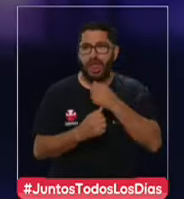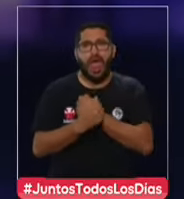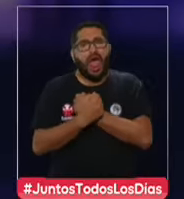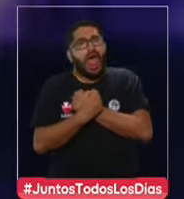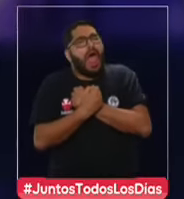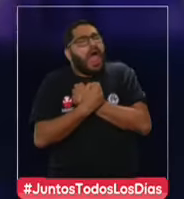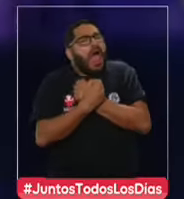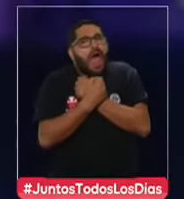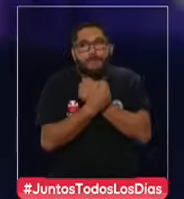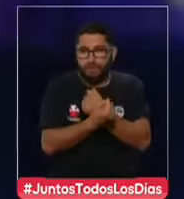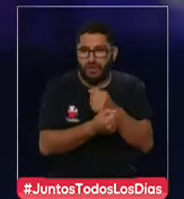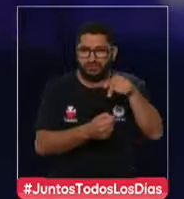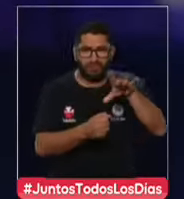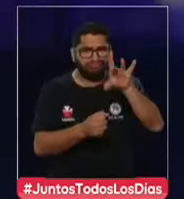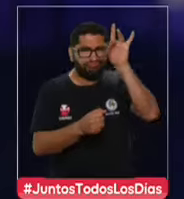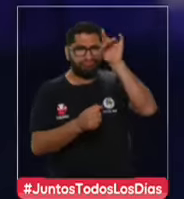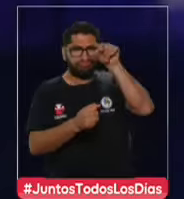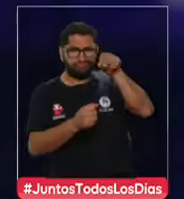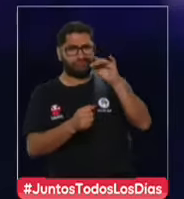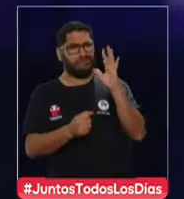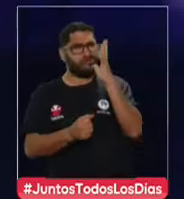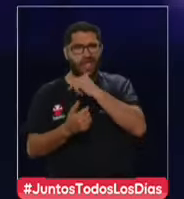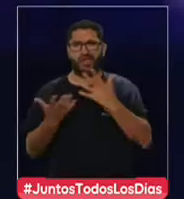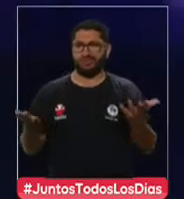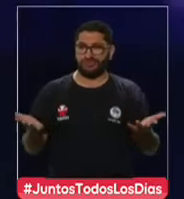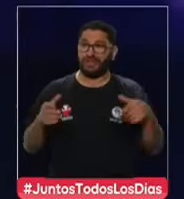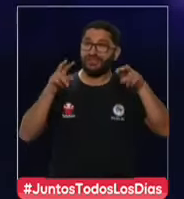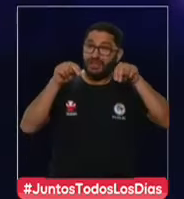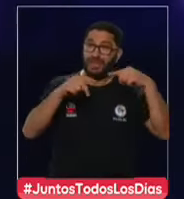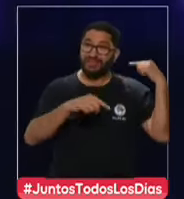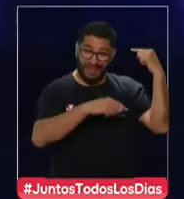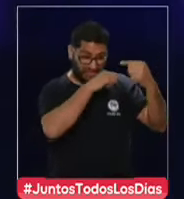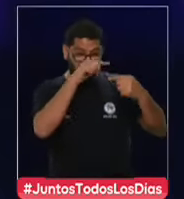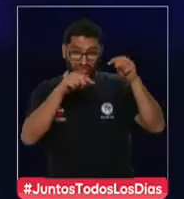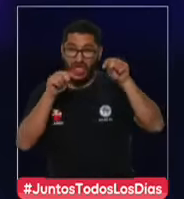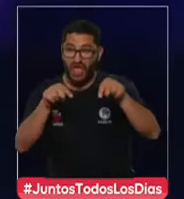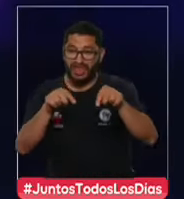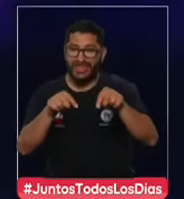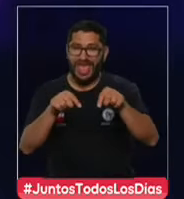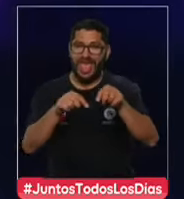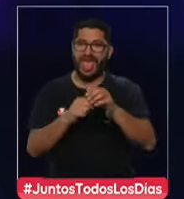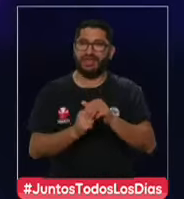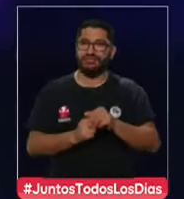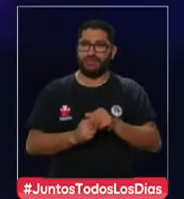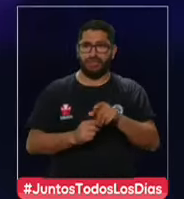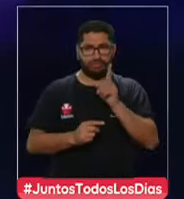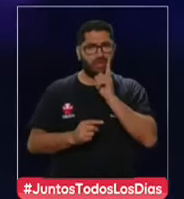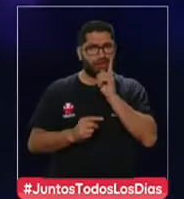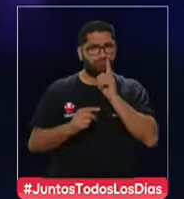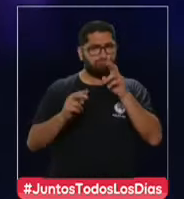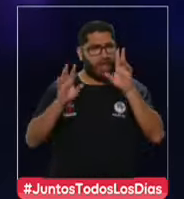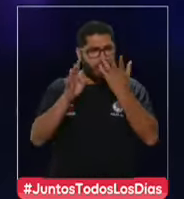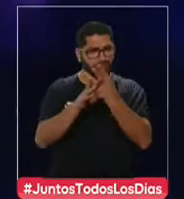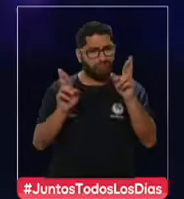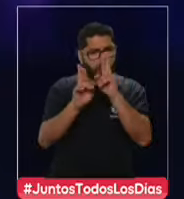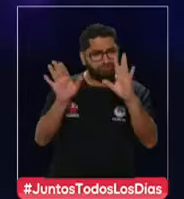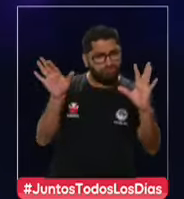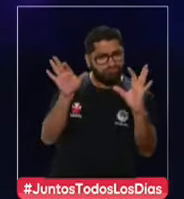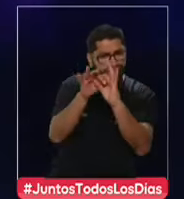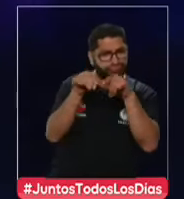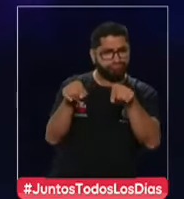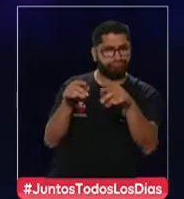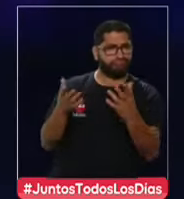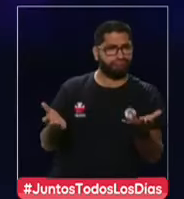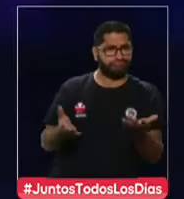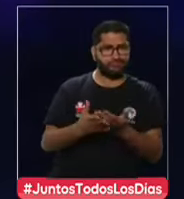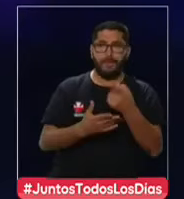encontrar. Bueno, esta historia tiene mucha relación con esto, pero